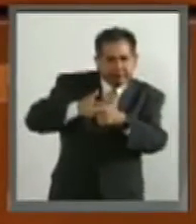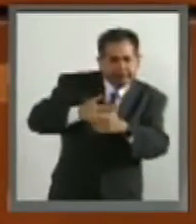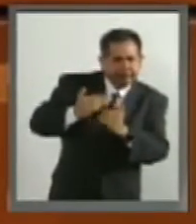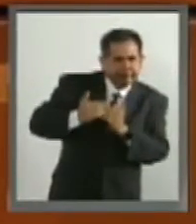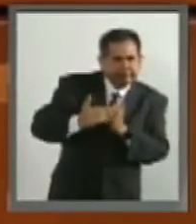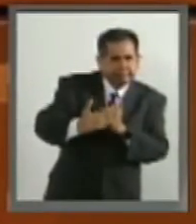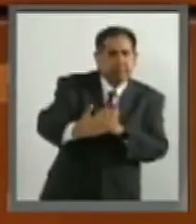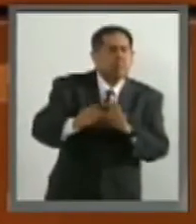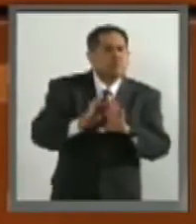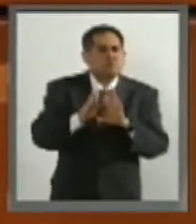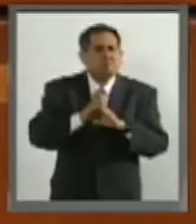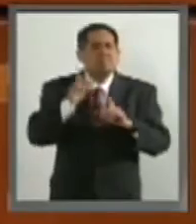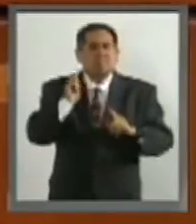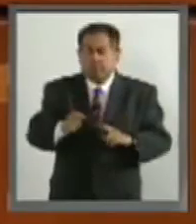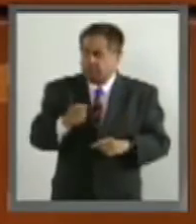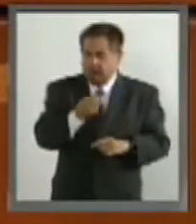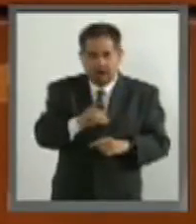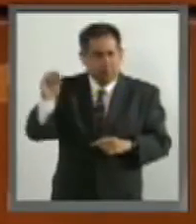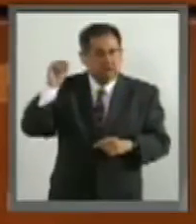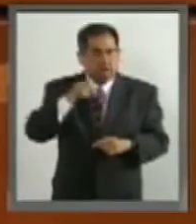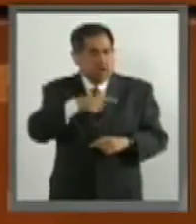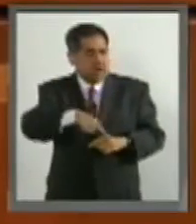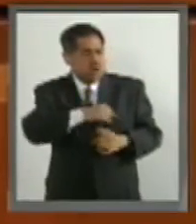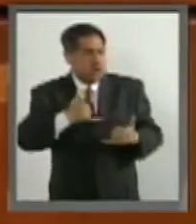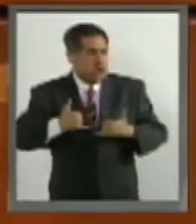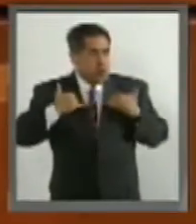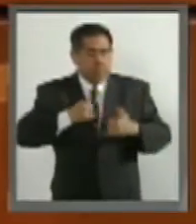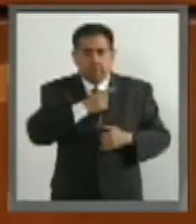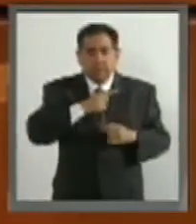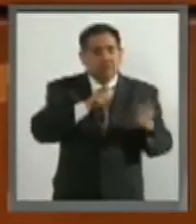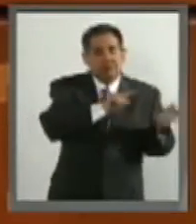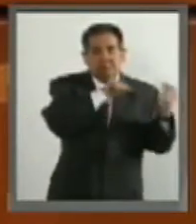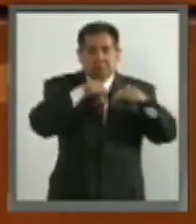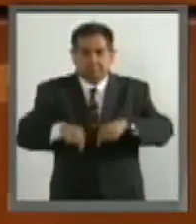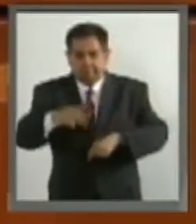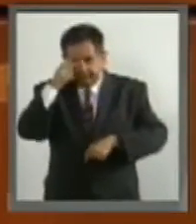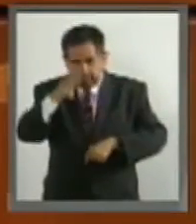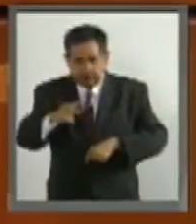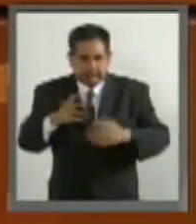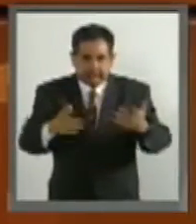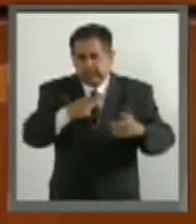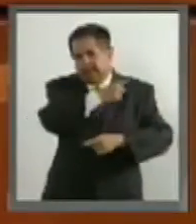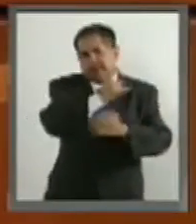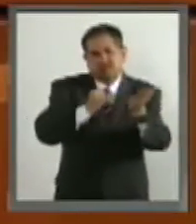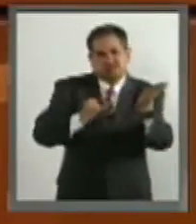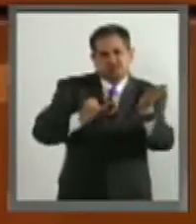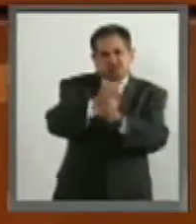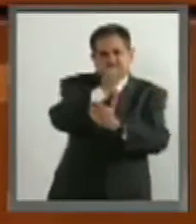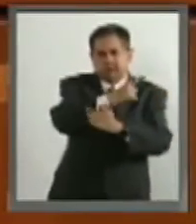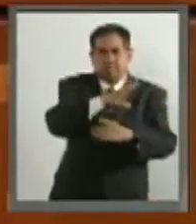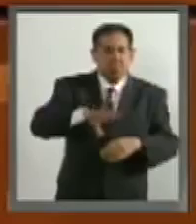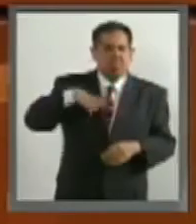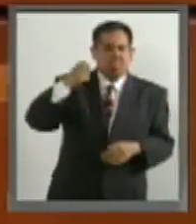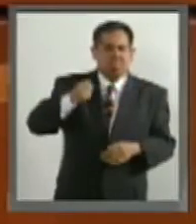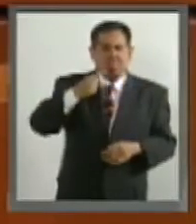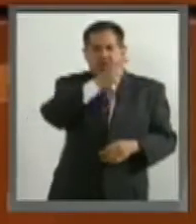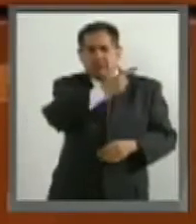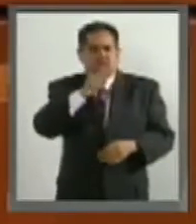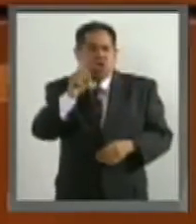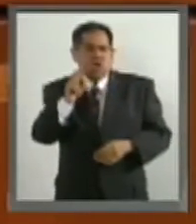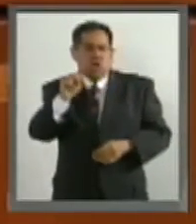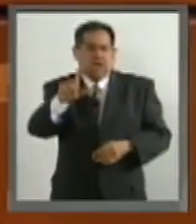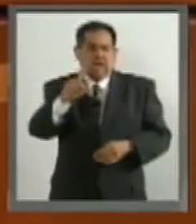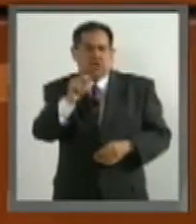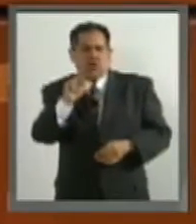que tendrán forzosamente que ser regresados a México, porque ha sido una decisión alevosa por parte de Donald Trump